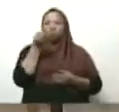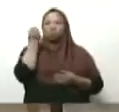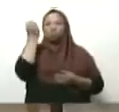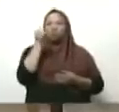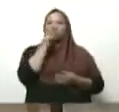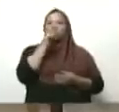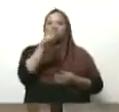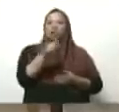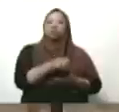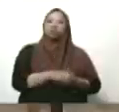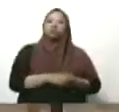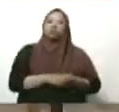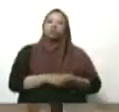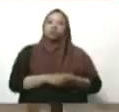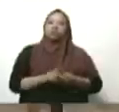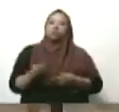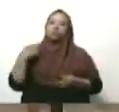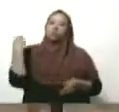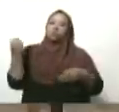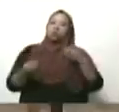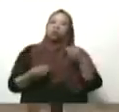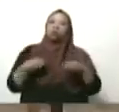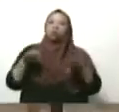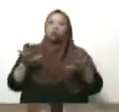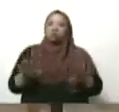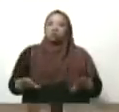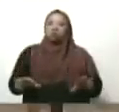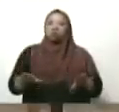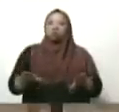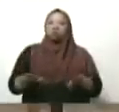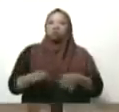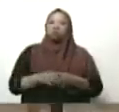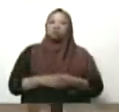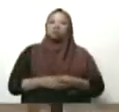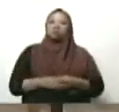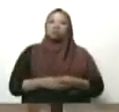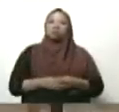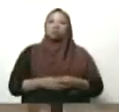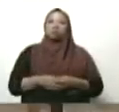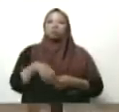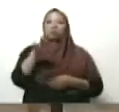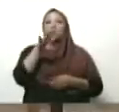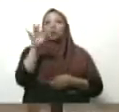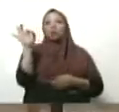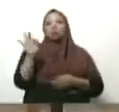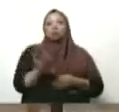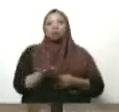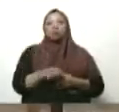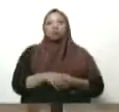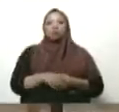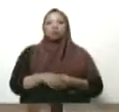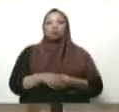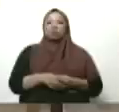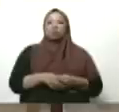dañino que eso no hay que hacerlo no se ha reducido en un 40 por ciento